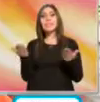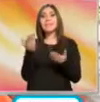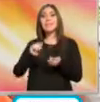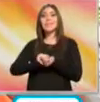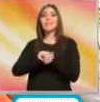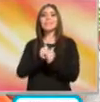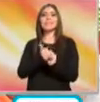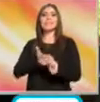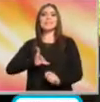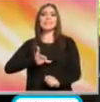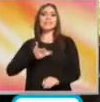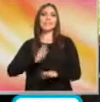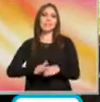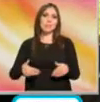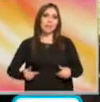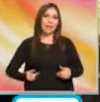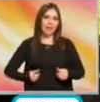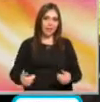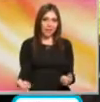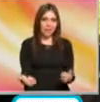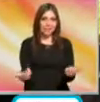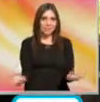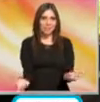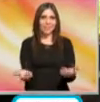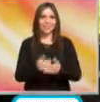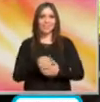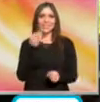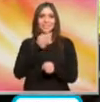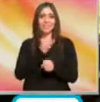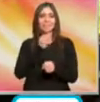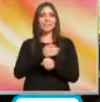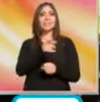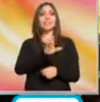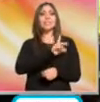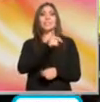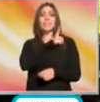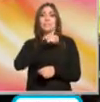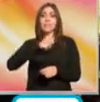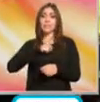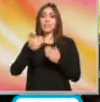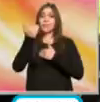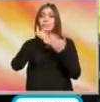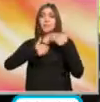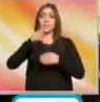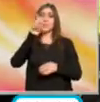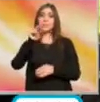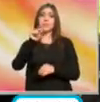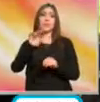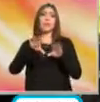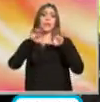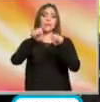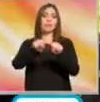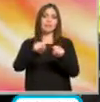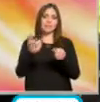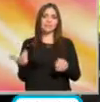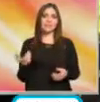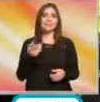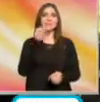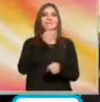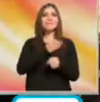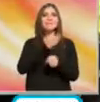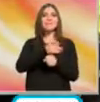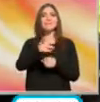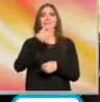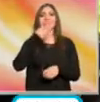hambre a mí, ¿eh? Se me Ya abrió no más sigue el quemando apetito. calorías porque no va a alcanzar, ¿eh? Yo creo que no, pero le echamos ganitas. Oye, está muy bueno